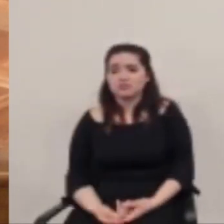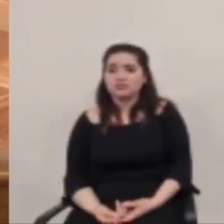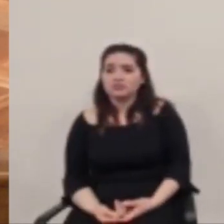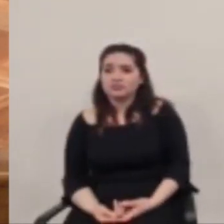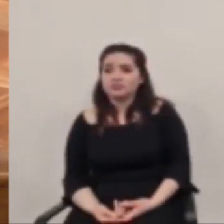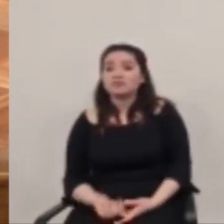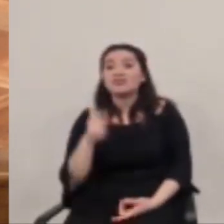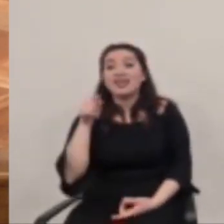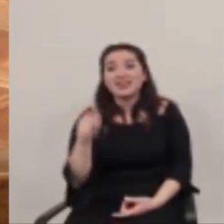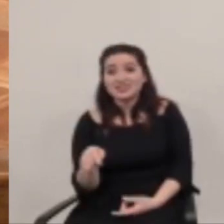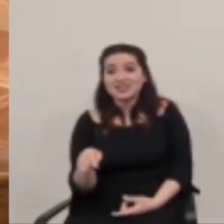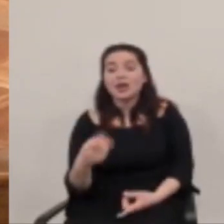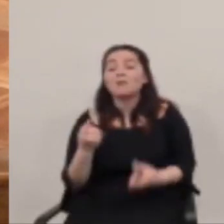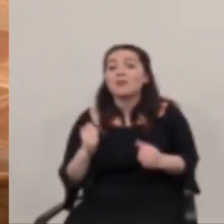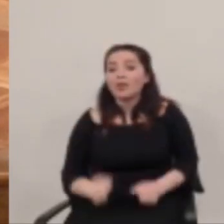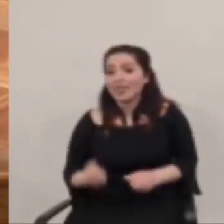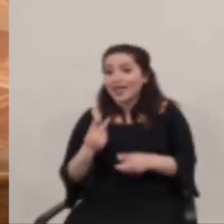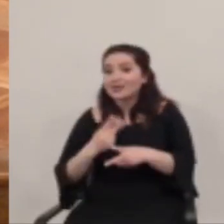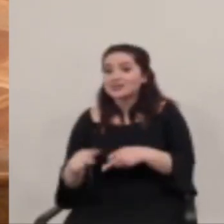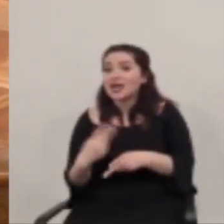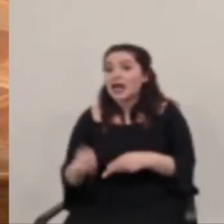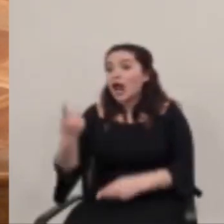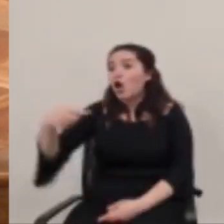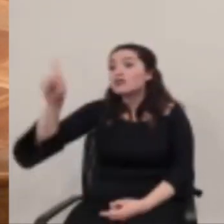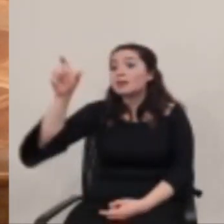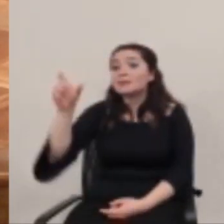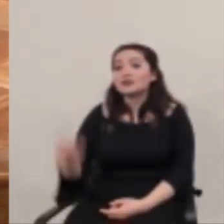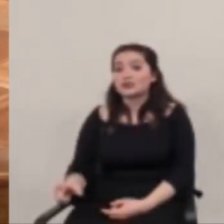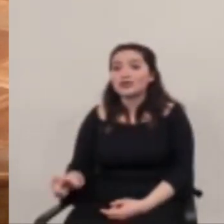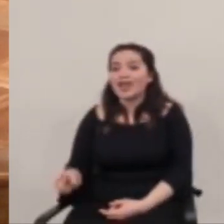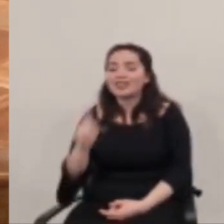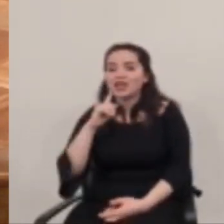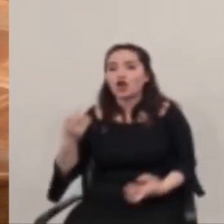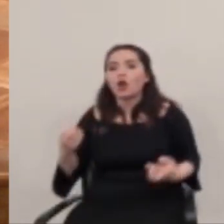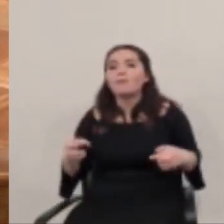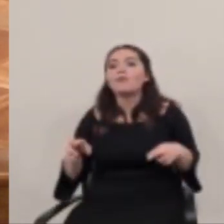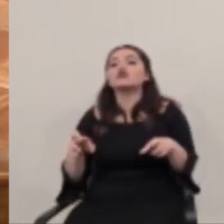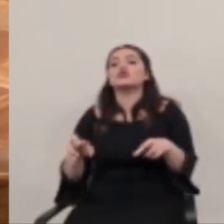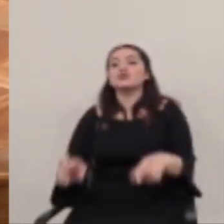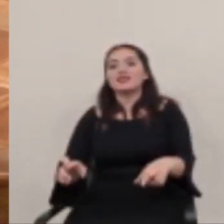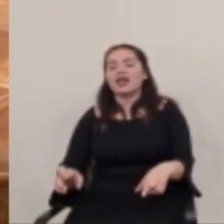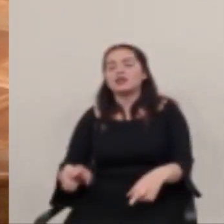poder generar que la otra persona tenga una posibilidad de poder cuestionarte.